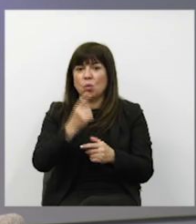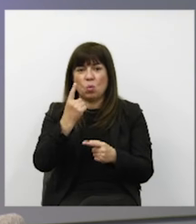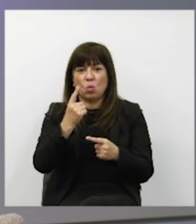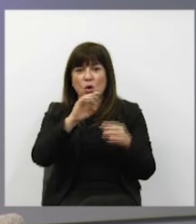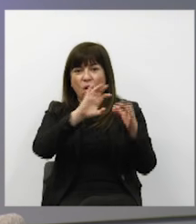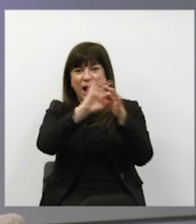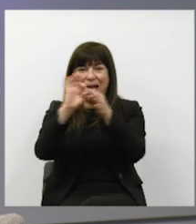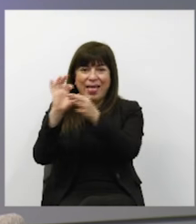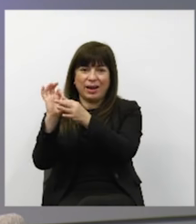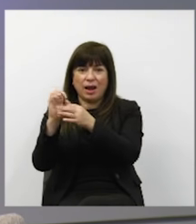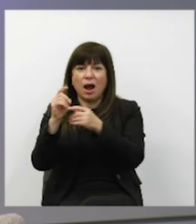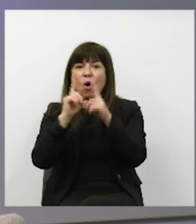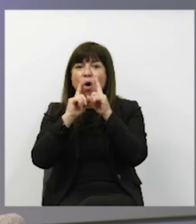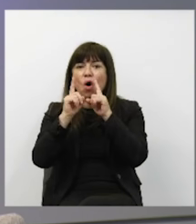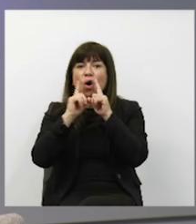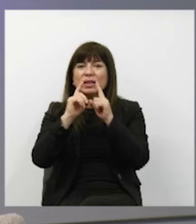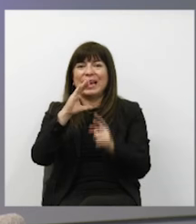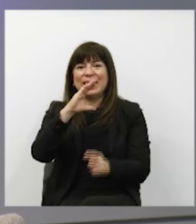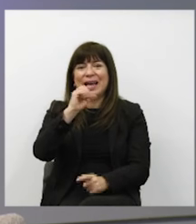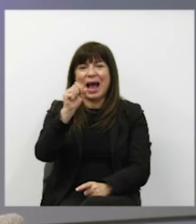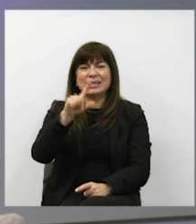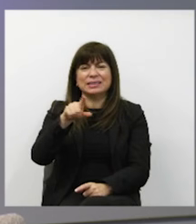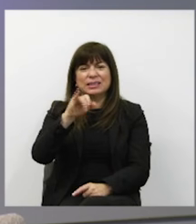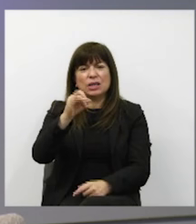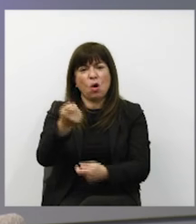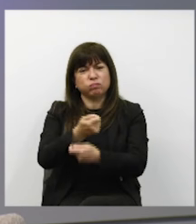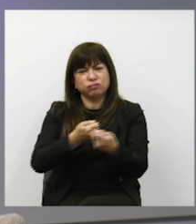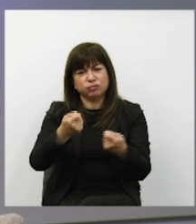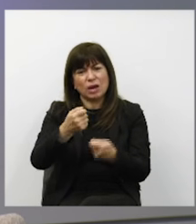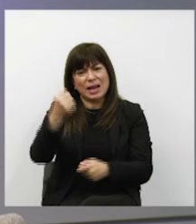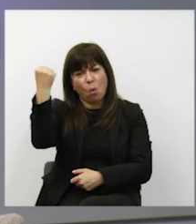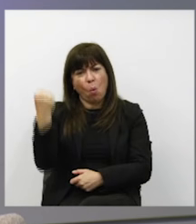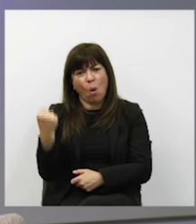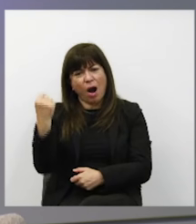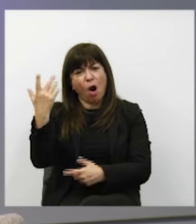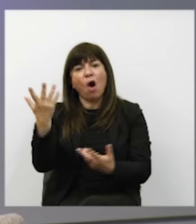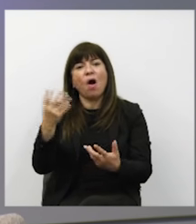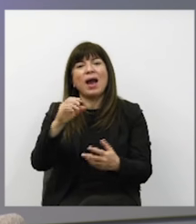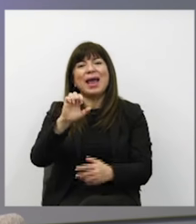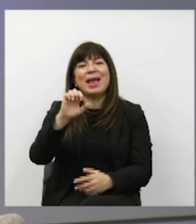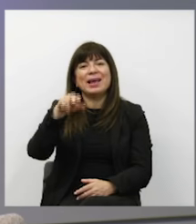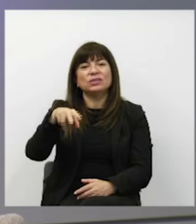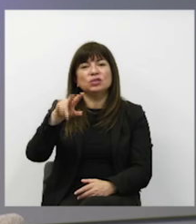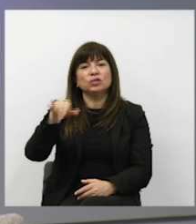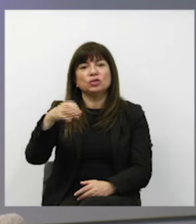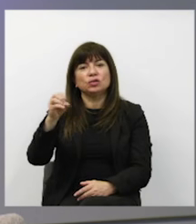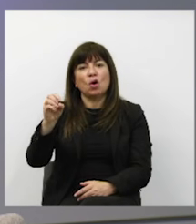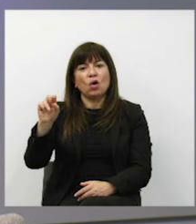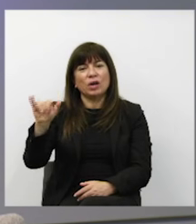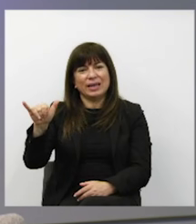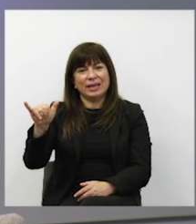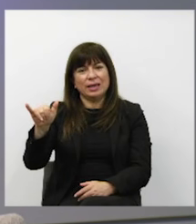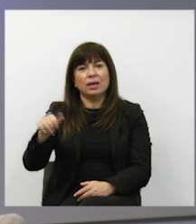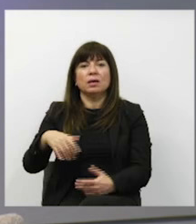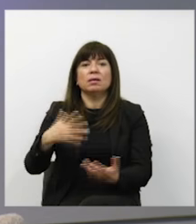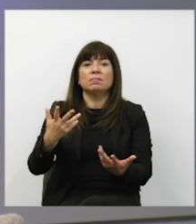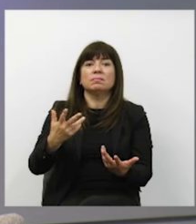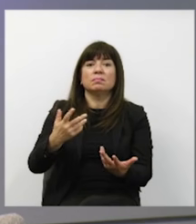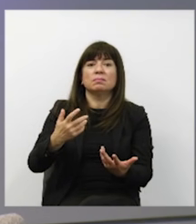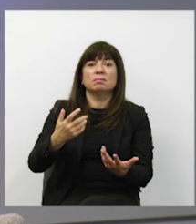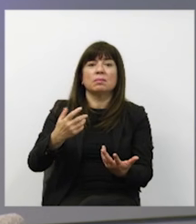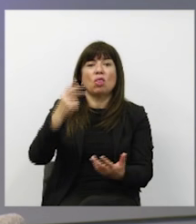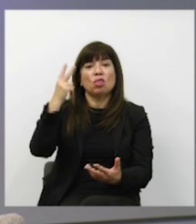la cadena de hoteles y de casinos Enjoy. Piensen ustedes que emplea 6.000 personas y tiene 2.000 proveedores, de los cuales 1.300 son